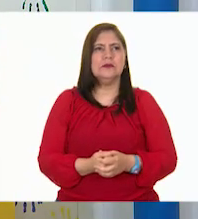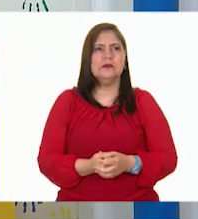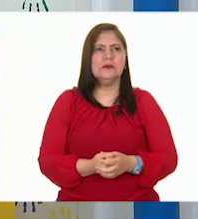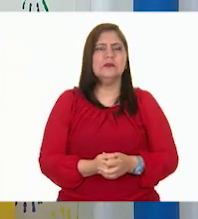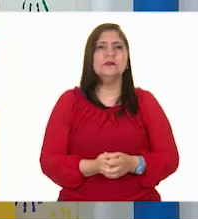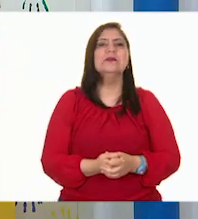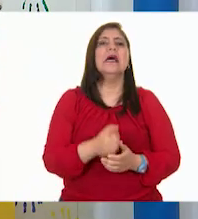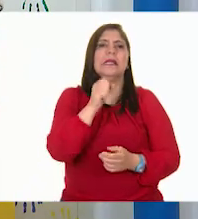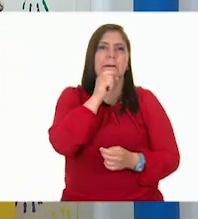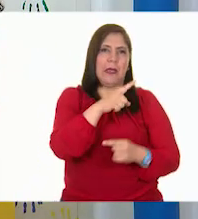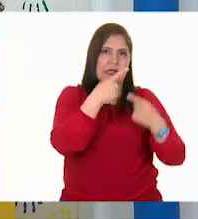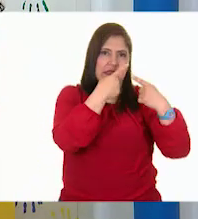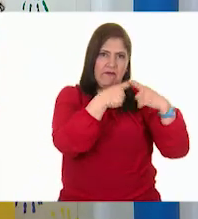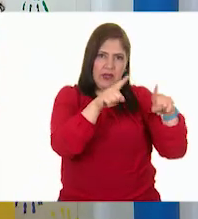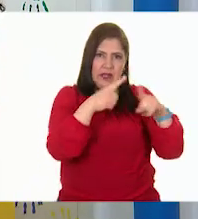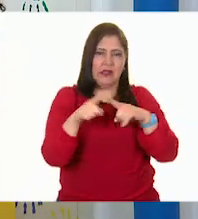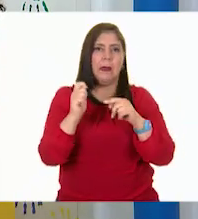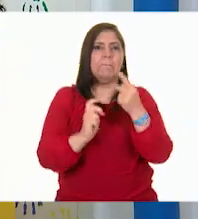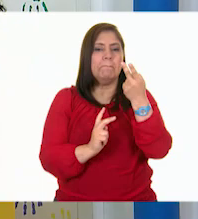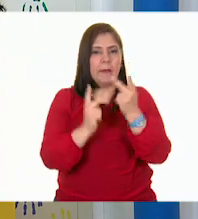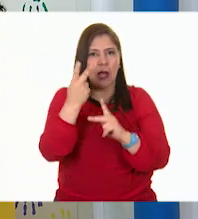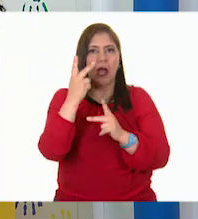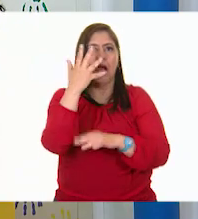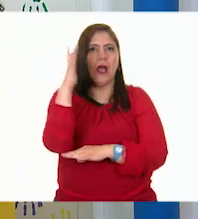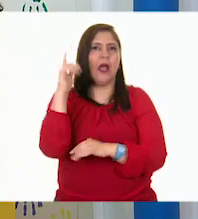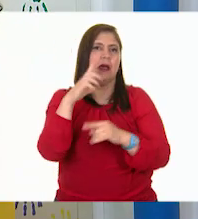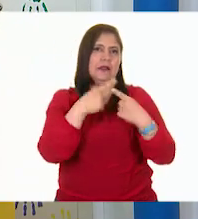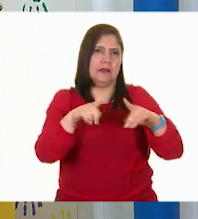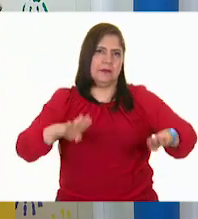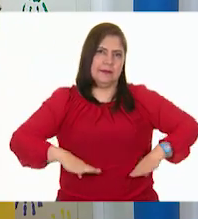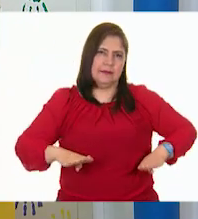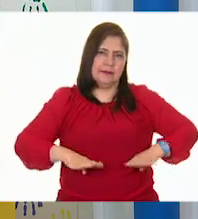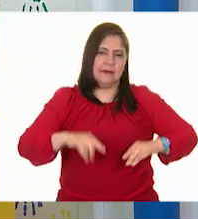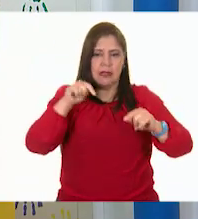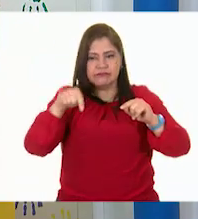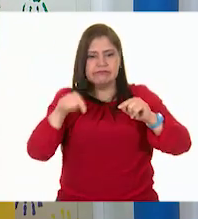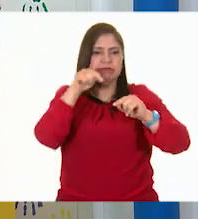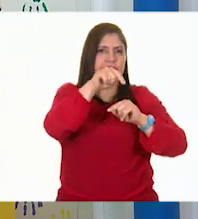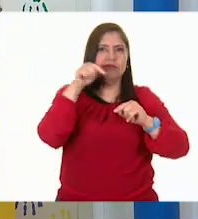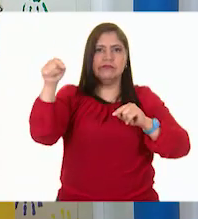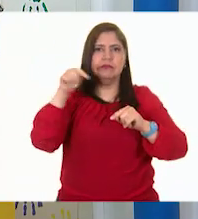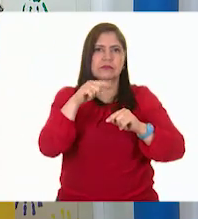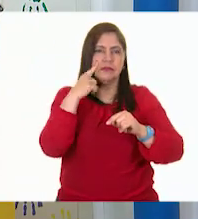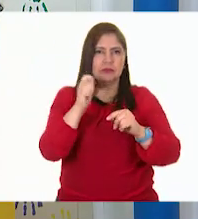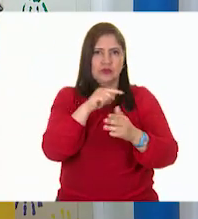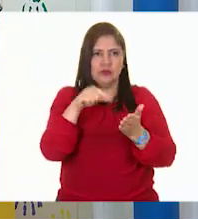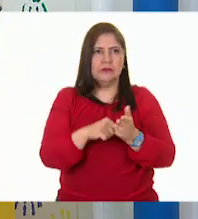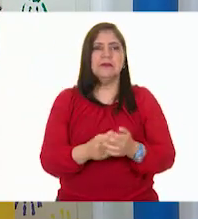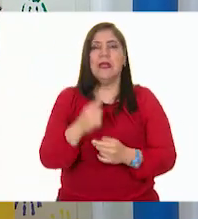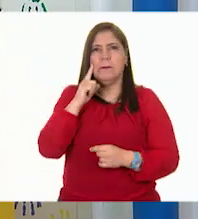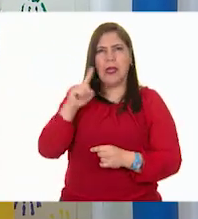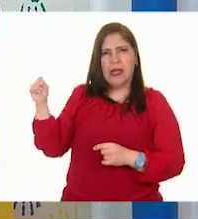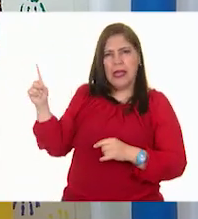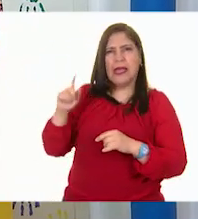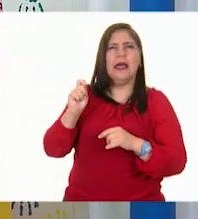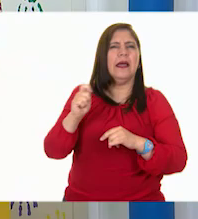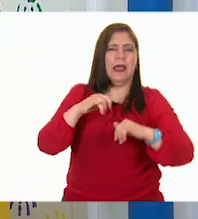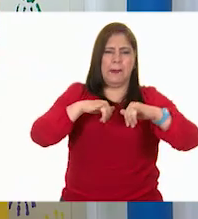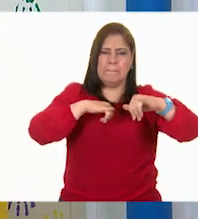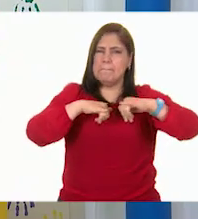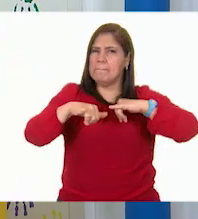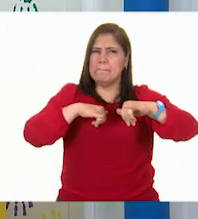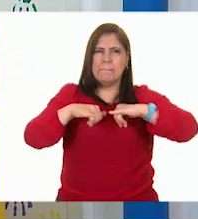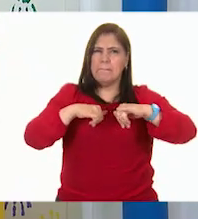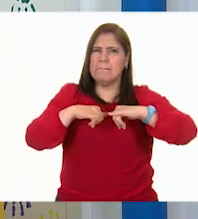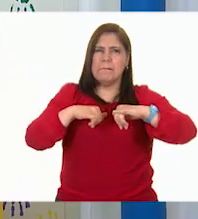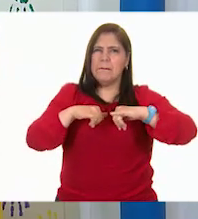También la vegetación es diferente de un lugar a otro. ¿Qué pensarías tú si yo te digo que este mapa forma